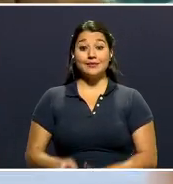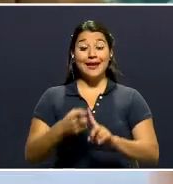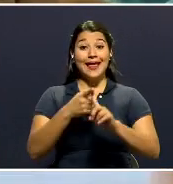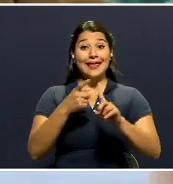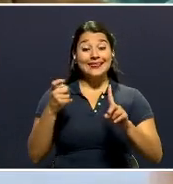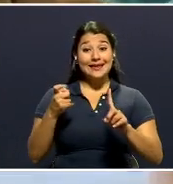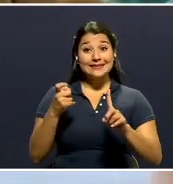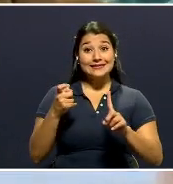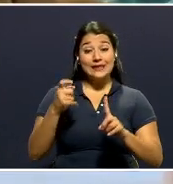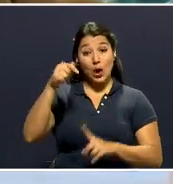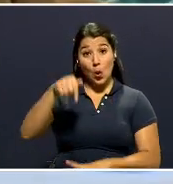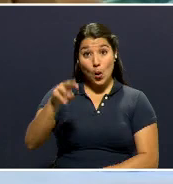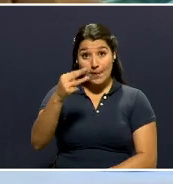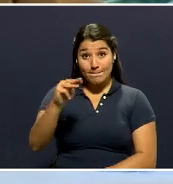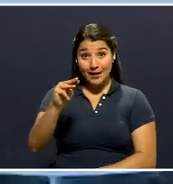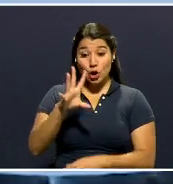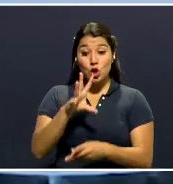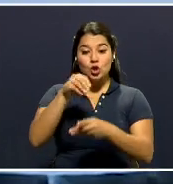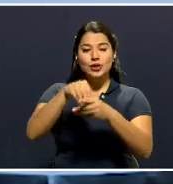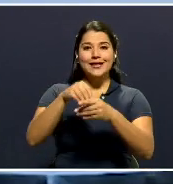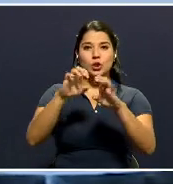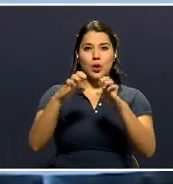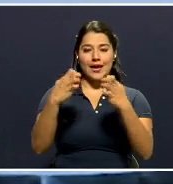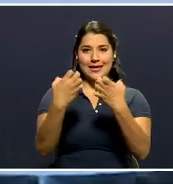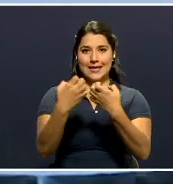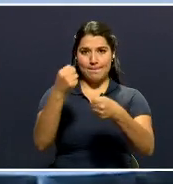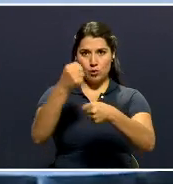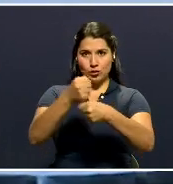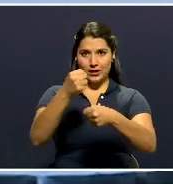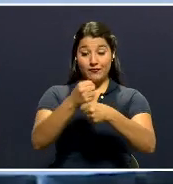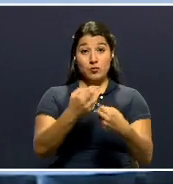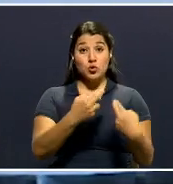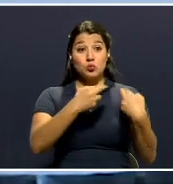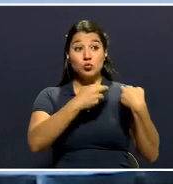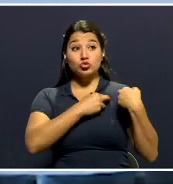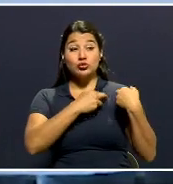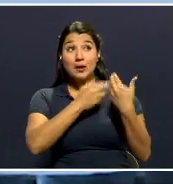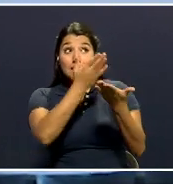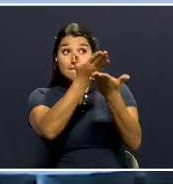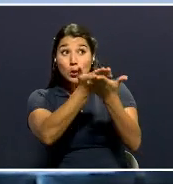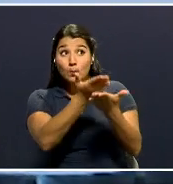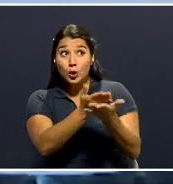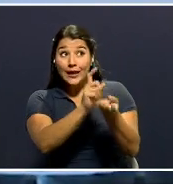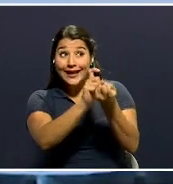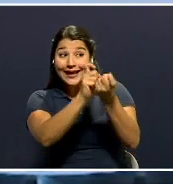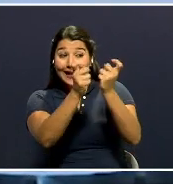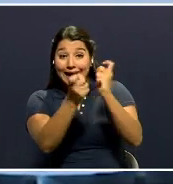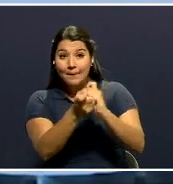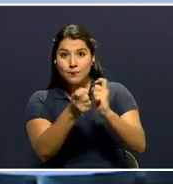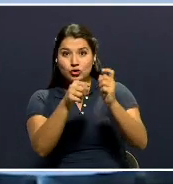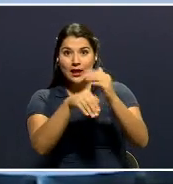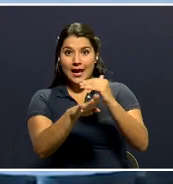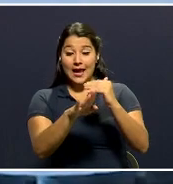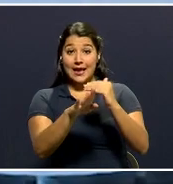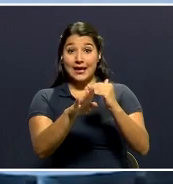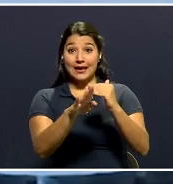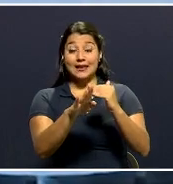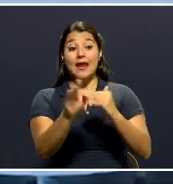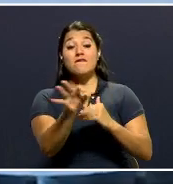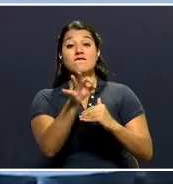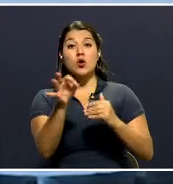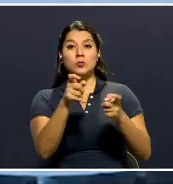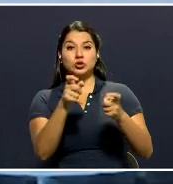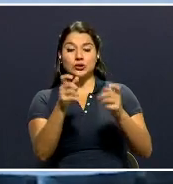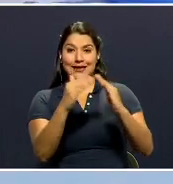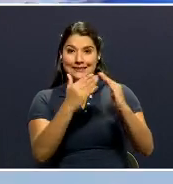miércoles estará liderando el equipo de trabajo que se encargará de proponerle reformas a la gobernanza de Casa Presidencial. Méndez nació en